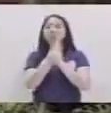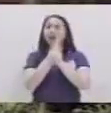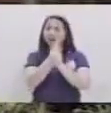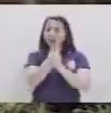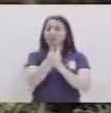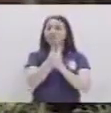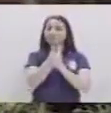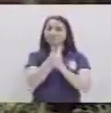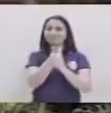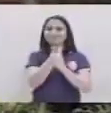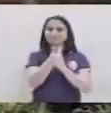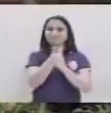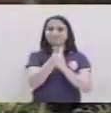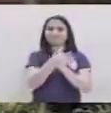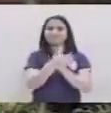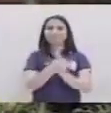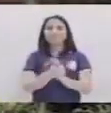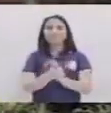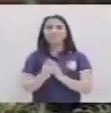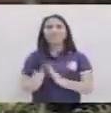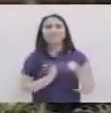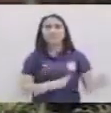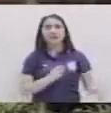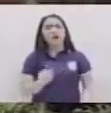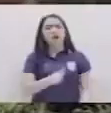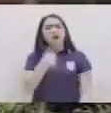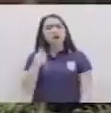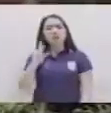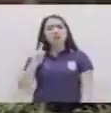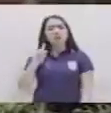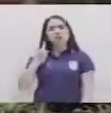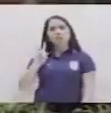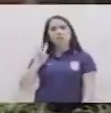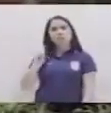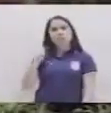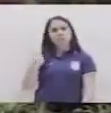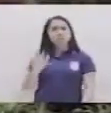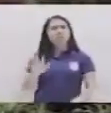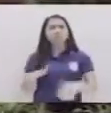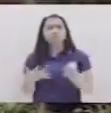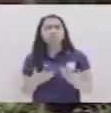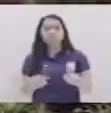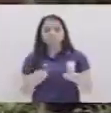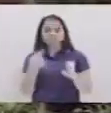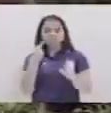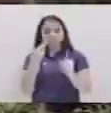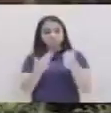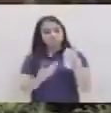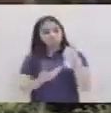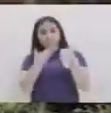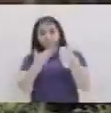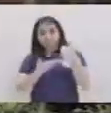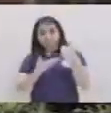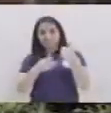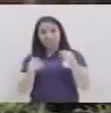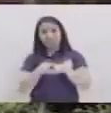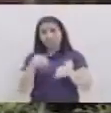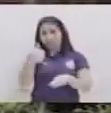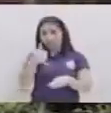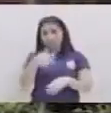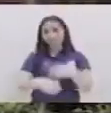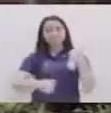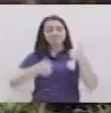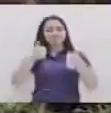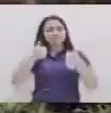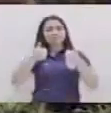pulgar hacia arriba. Luego tenemos duda y lo que haremos es utilizar, levantaremos nuestros dedos meñiques como un